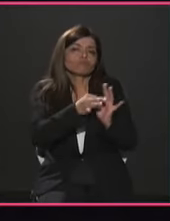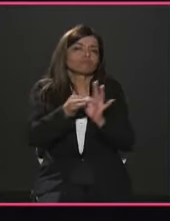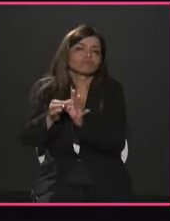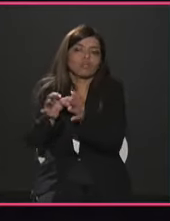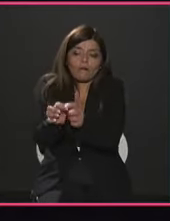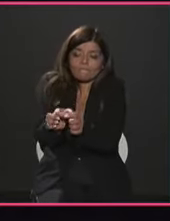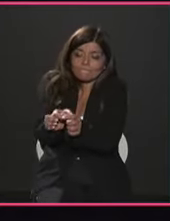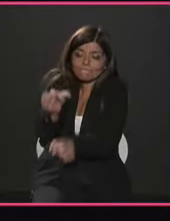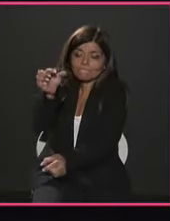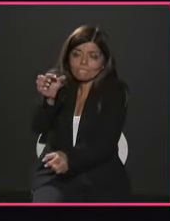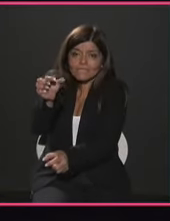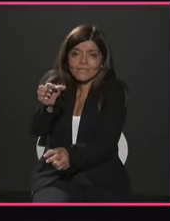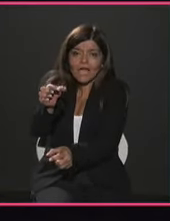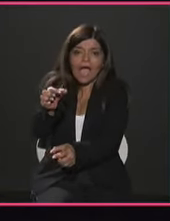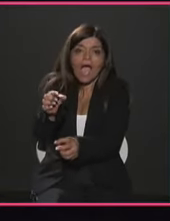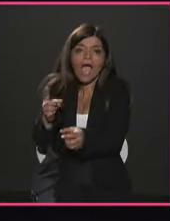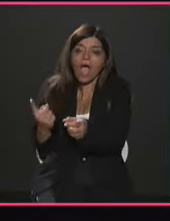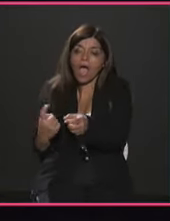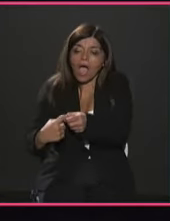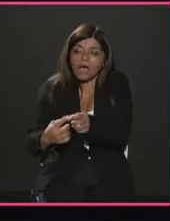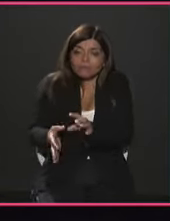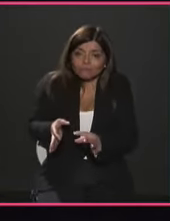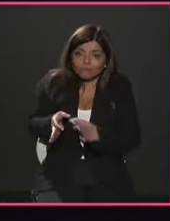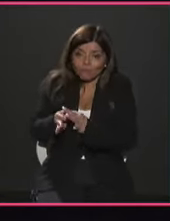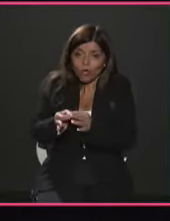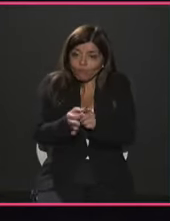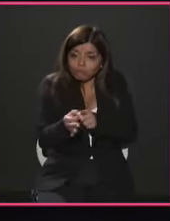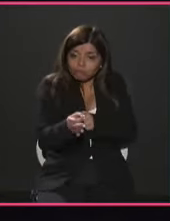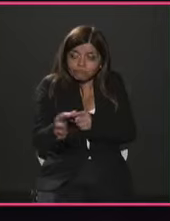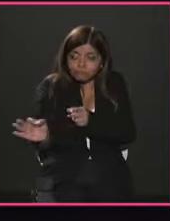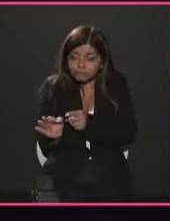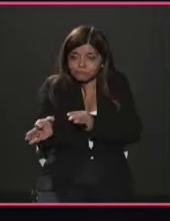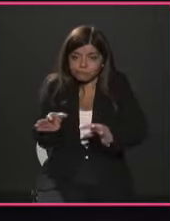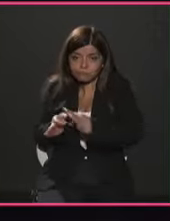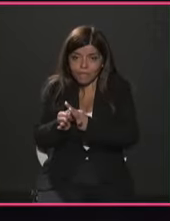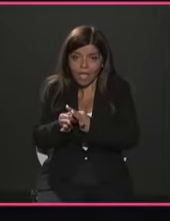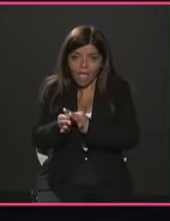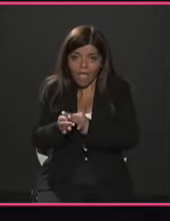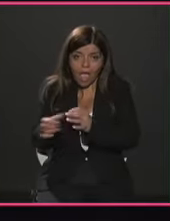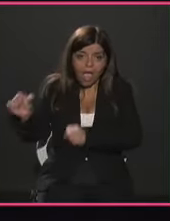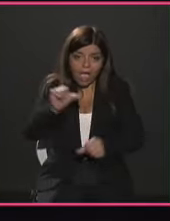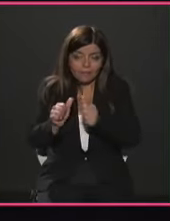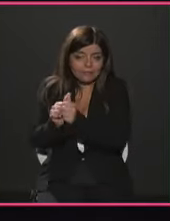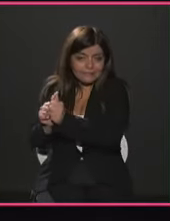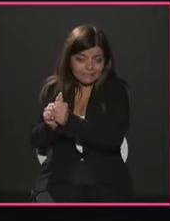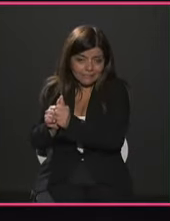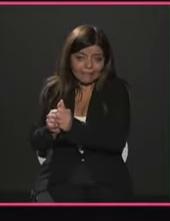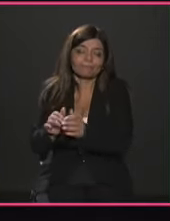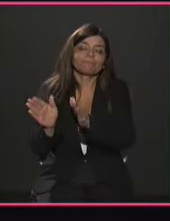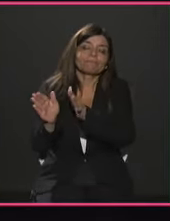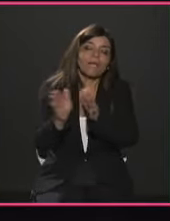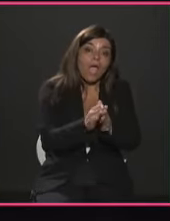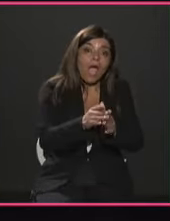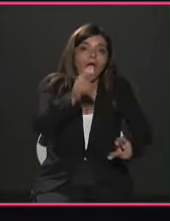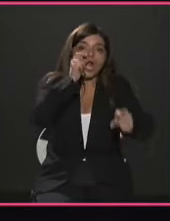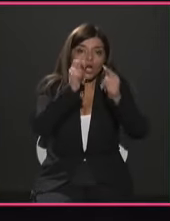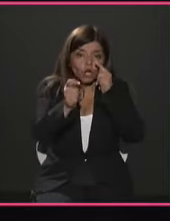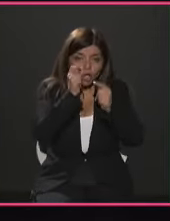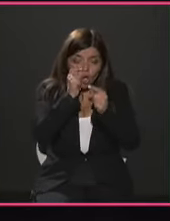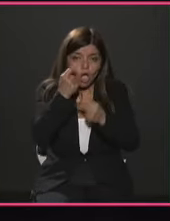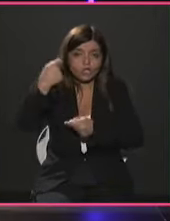todo Los costos y los riesgos y la incomodidad es por